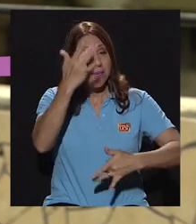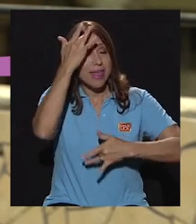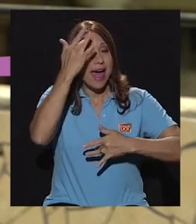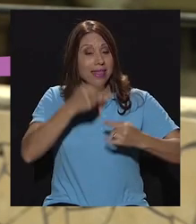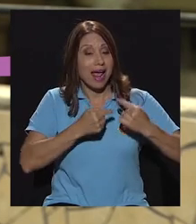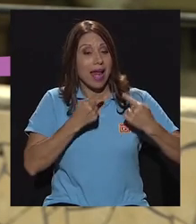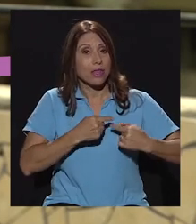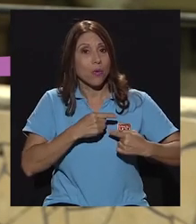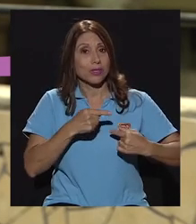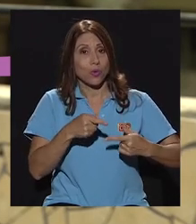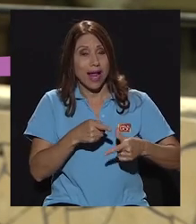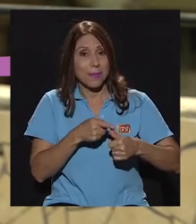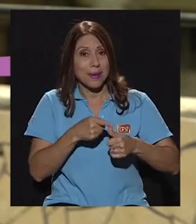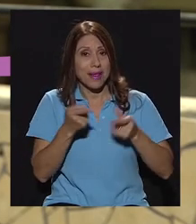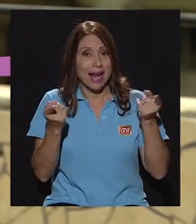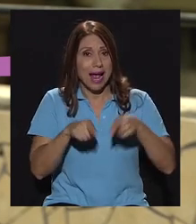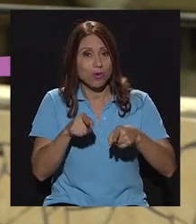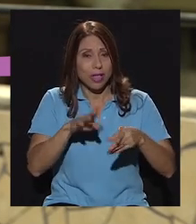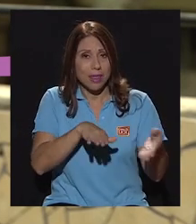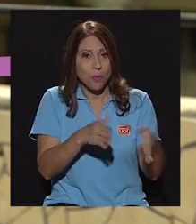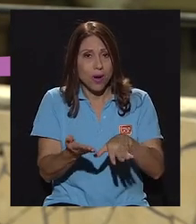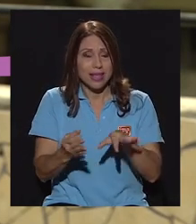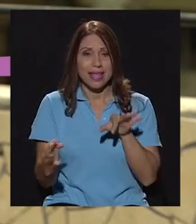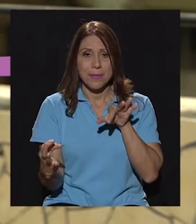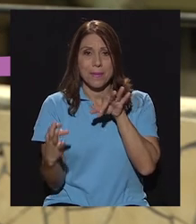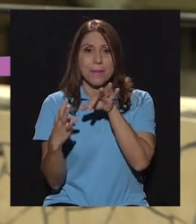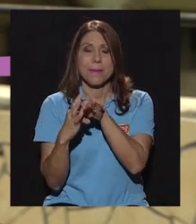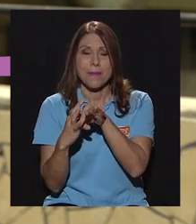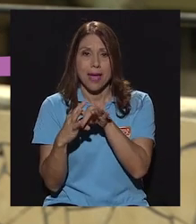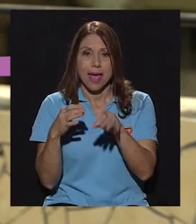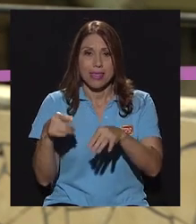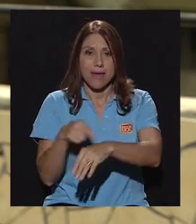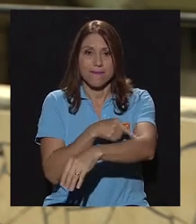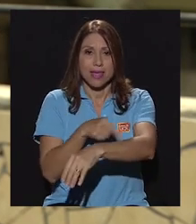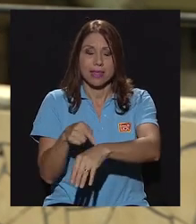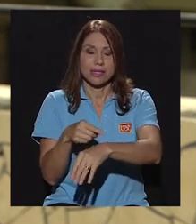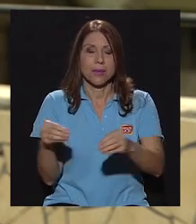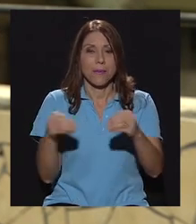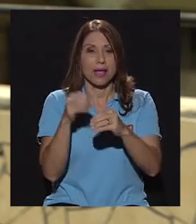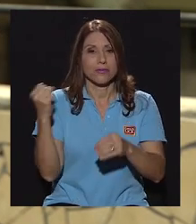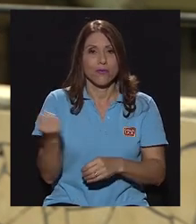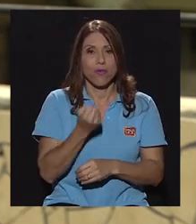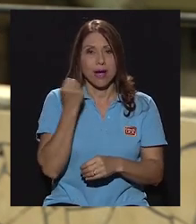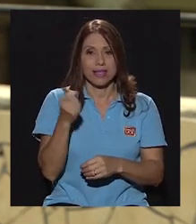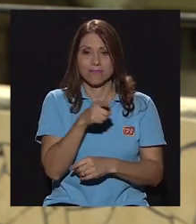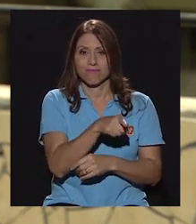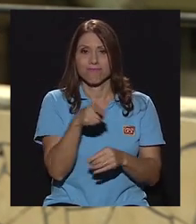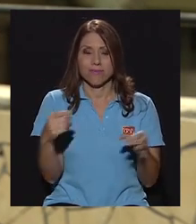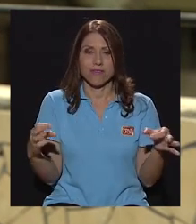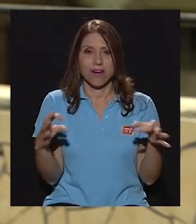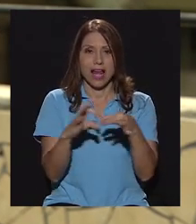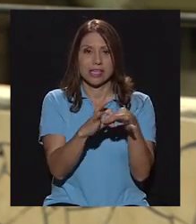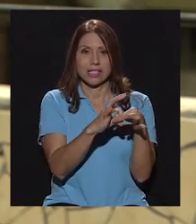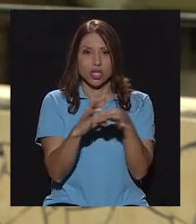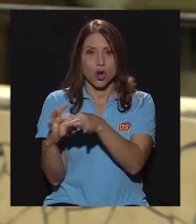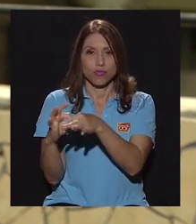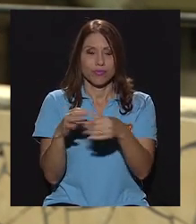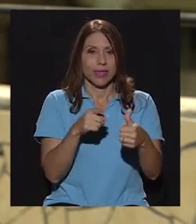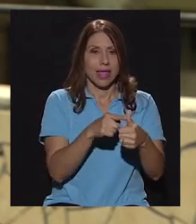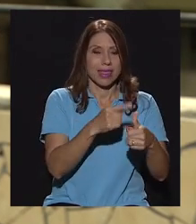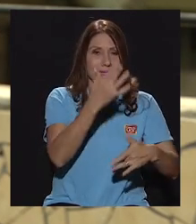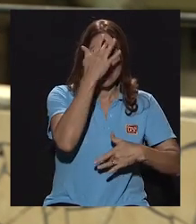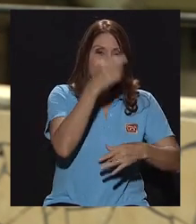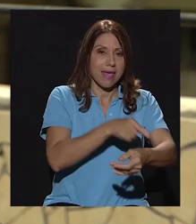primera causa de muerte en nuestro país, y ligado a diabetes es todavía más fuerte esa relación entre diabetes